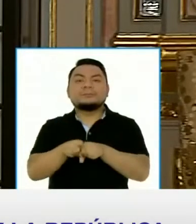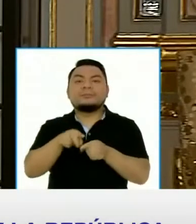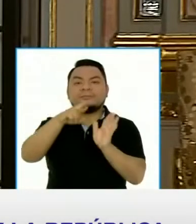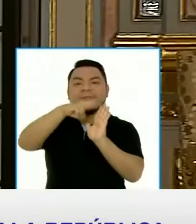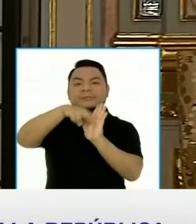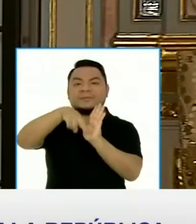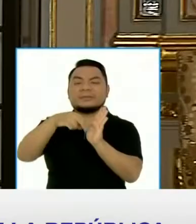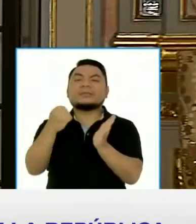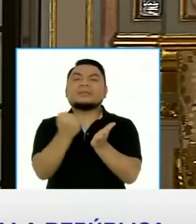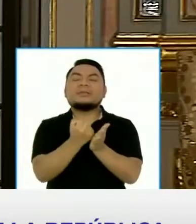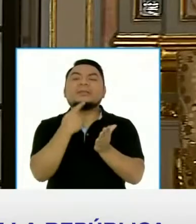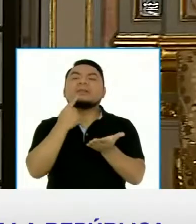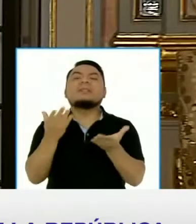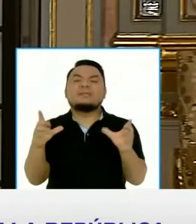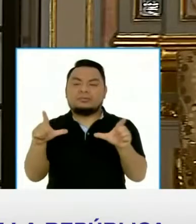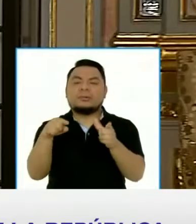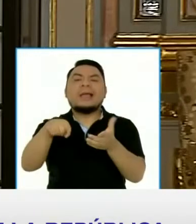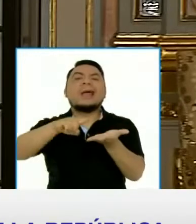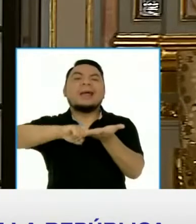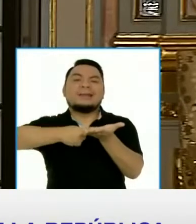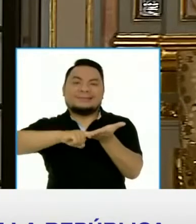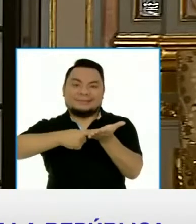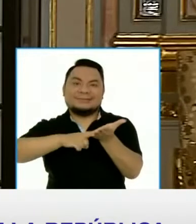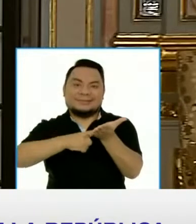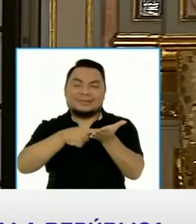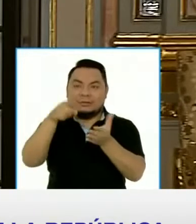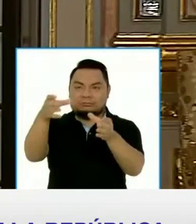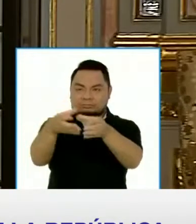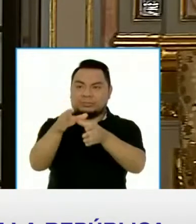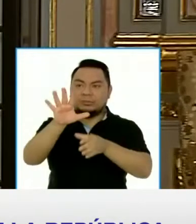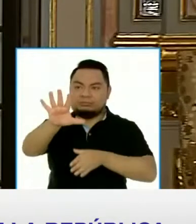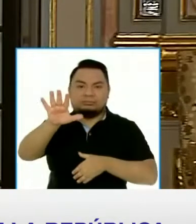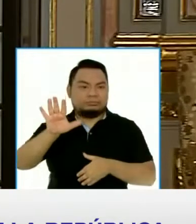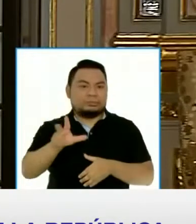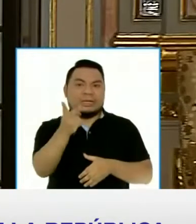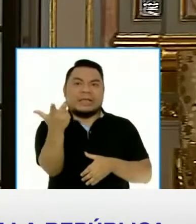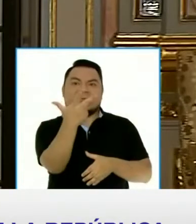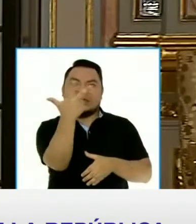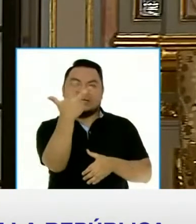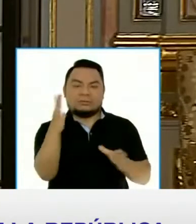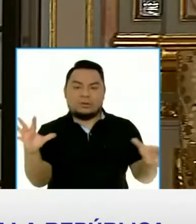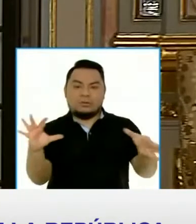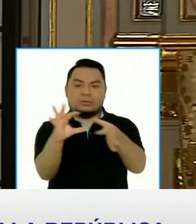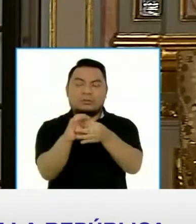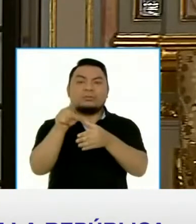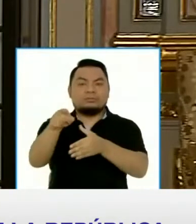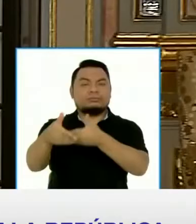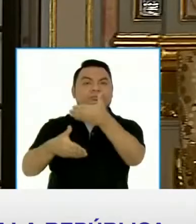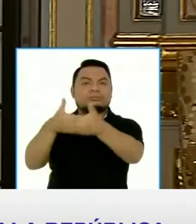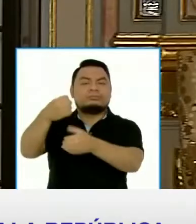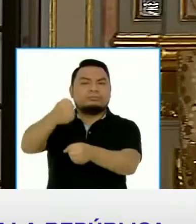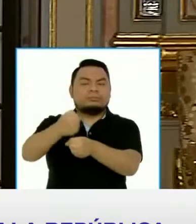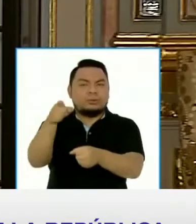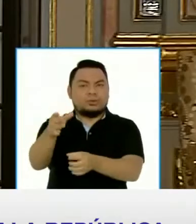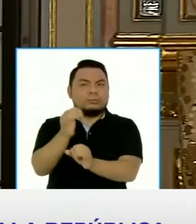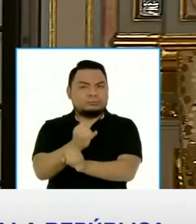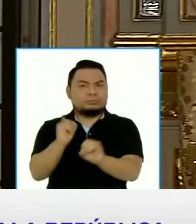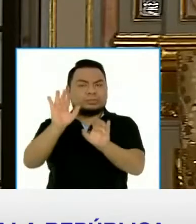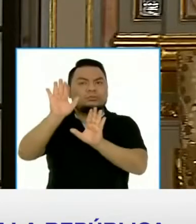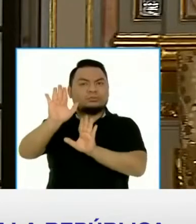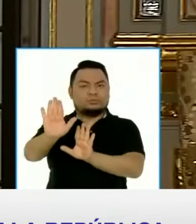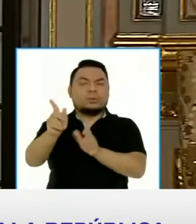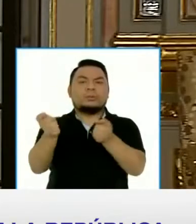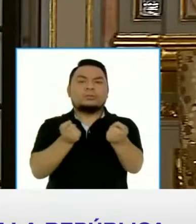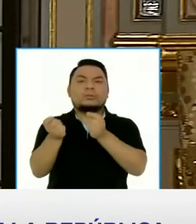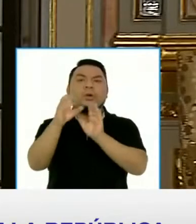Registro Nacional de Identificación y Estado Civil, RENIEC, para que estos, en ejercicio pleno de su